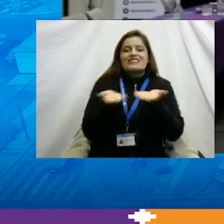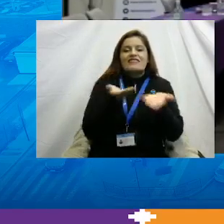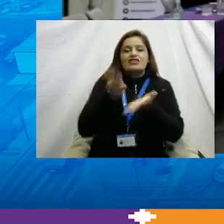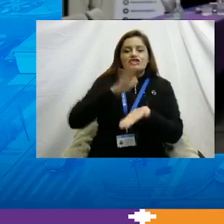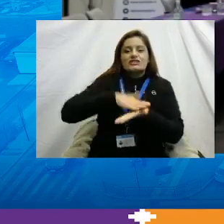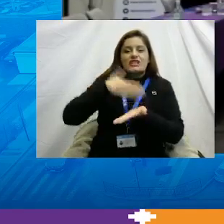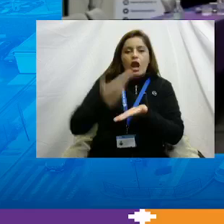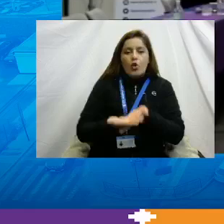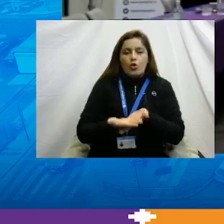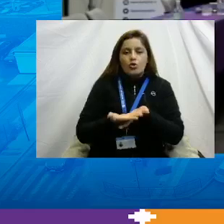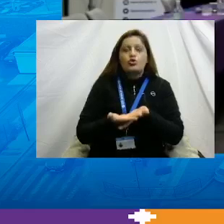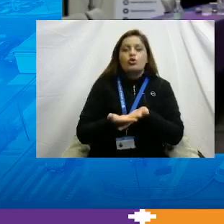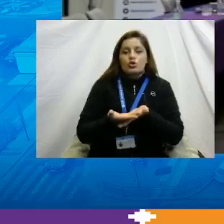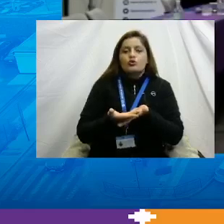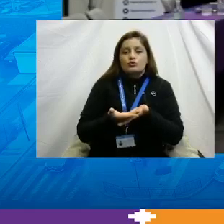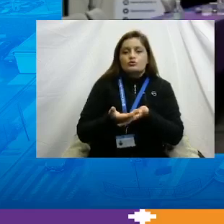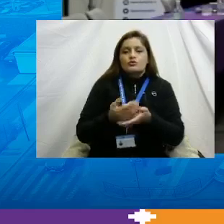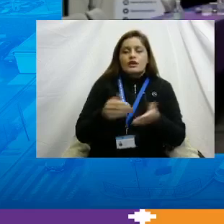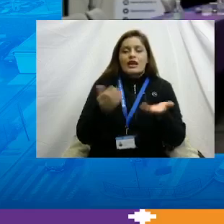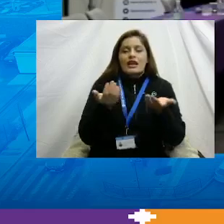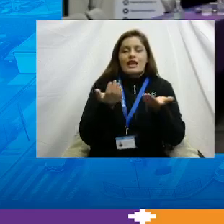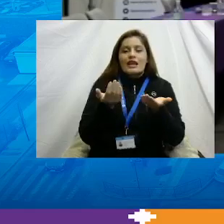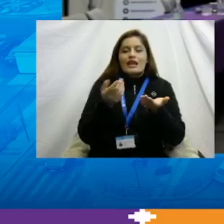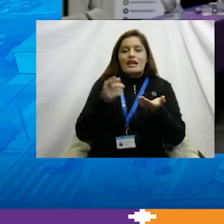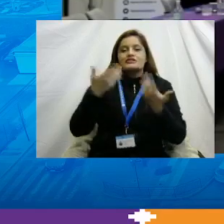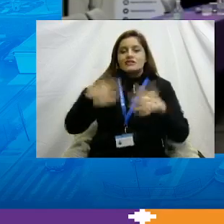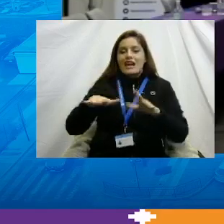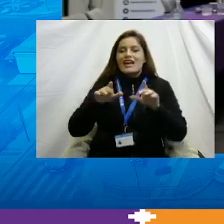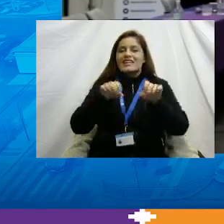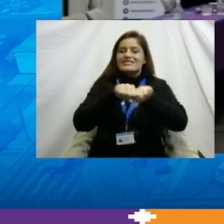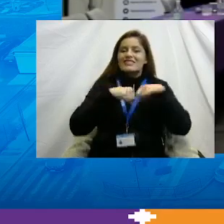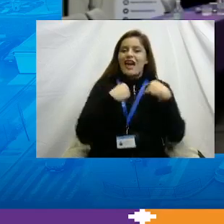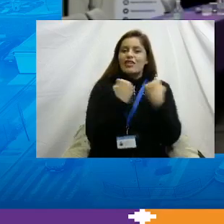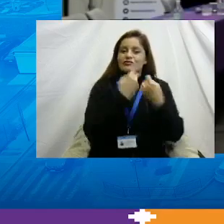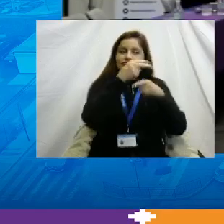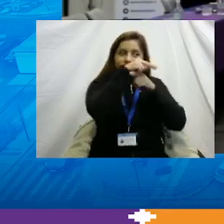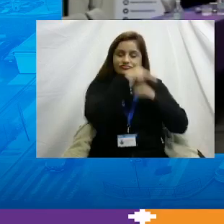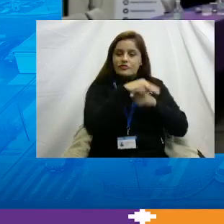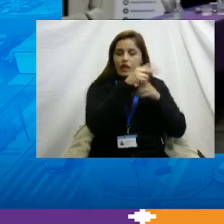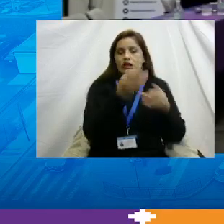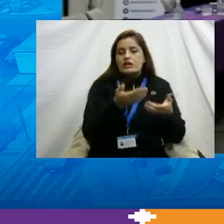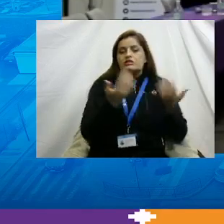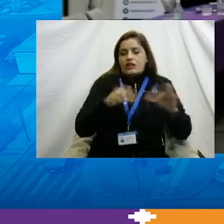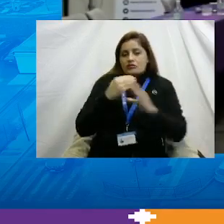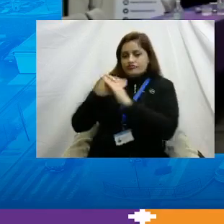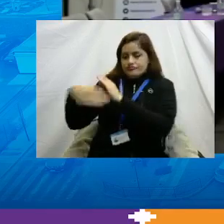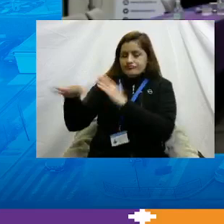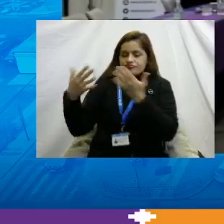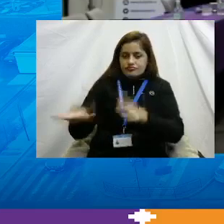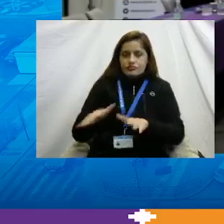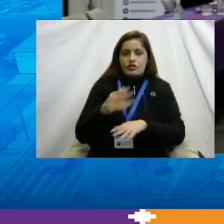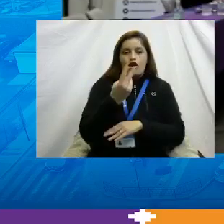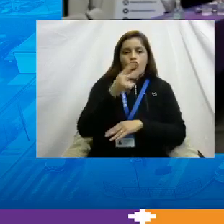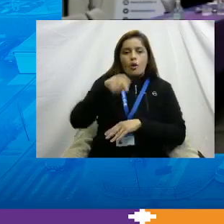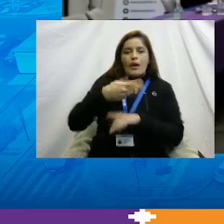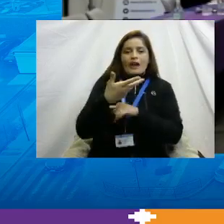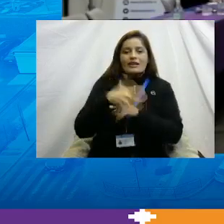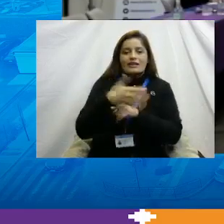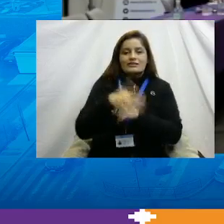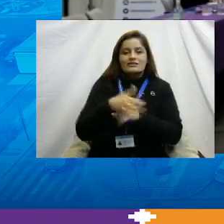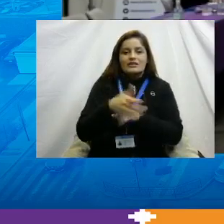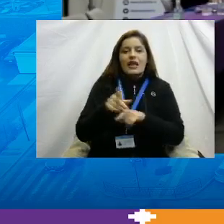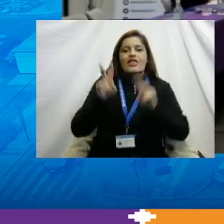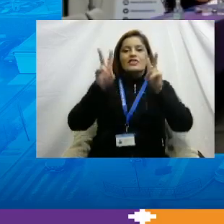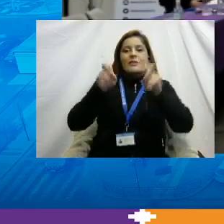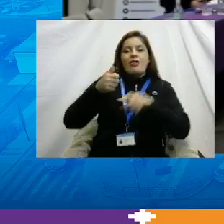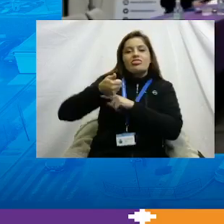Derivado a tránsito y a DOM. 2.15, ordinario de fecha 12 de agosto del 2022, directora de Asesoría Jurídica, informa situación de don